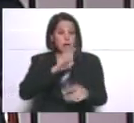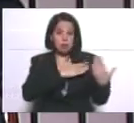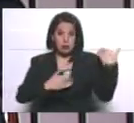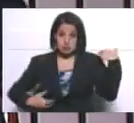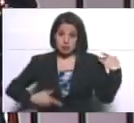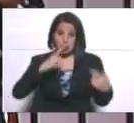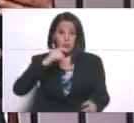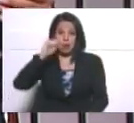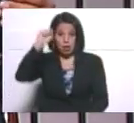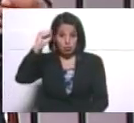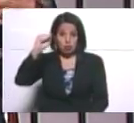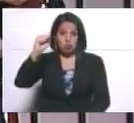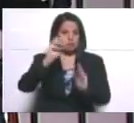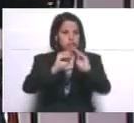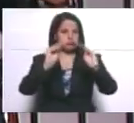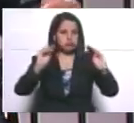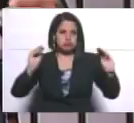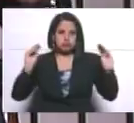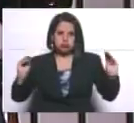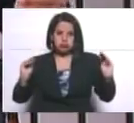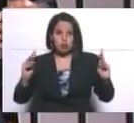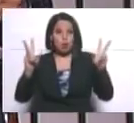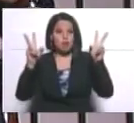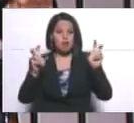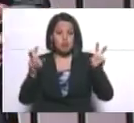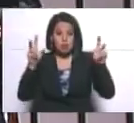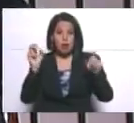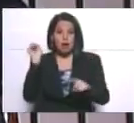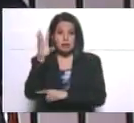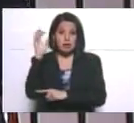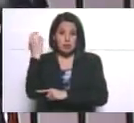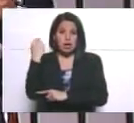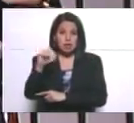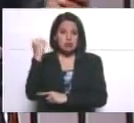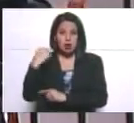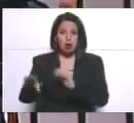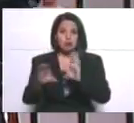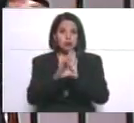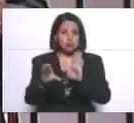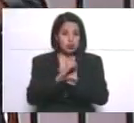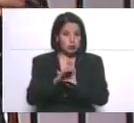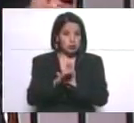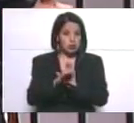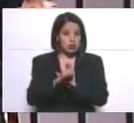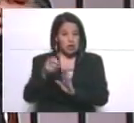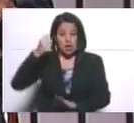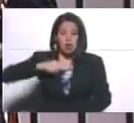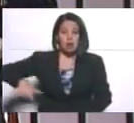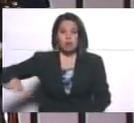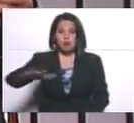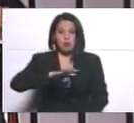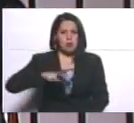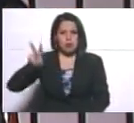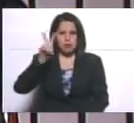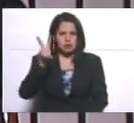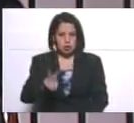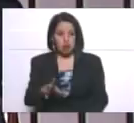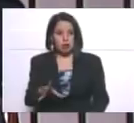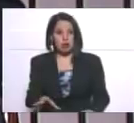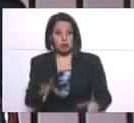Maduro llamó a la nueva Asamblea Nacional Constituyente que el pueblo venezolano en su mayoría